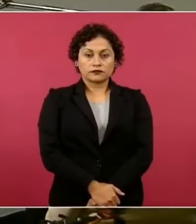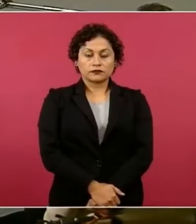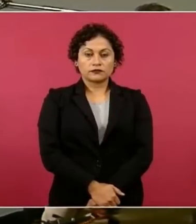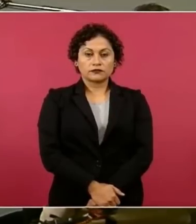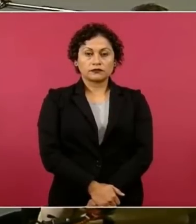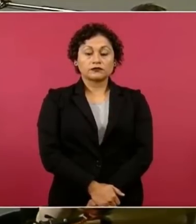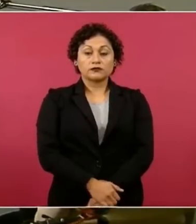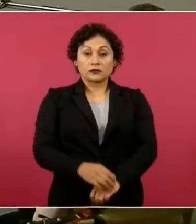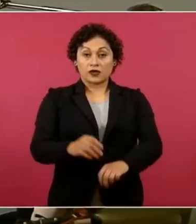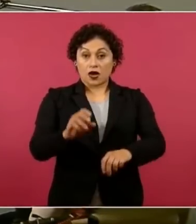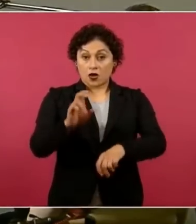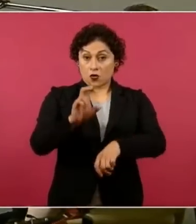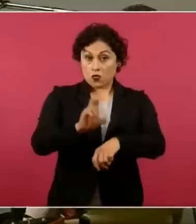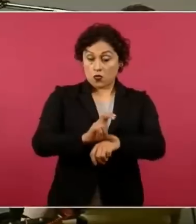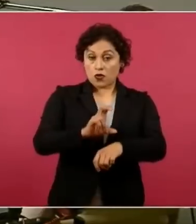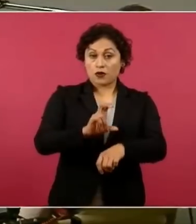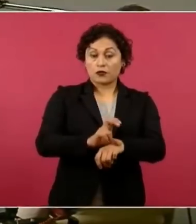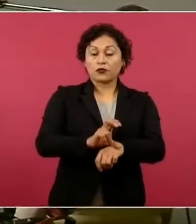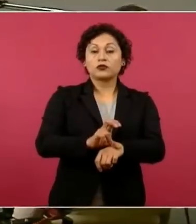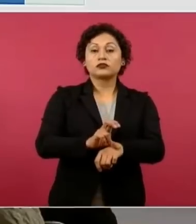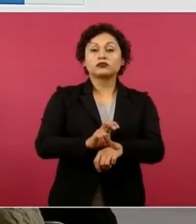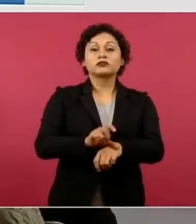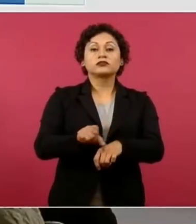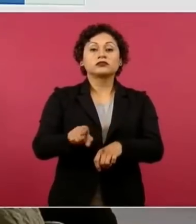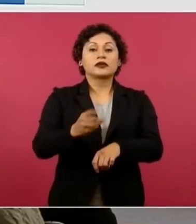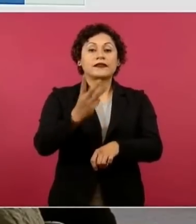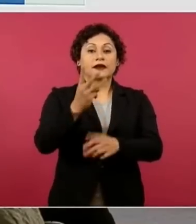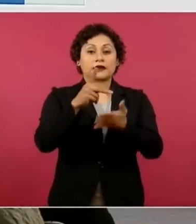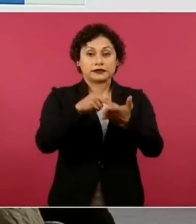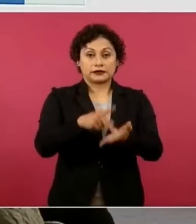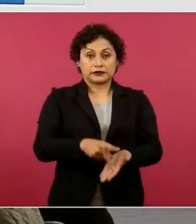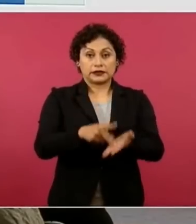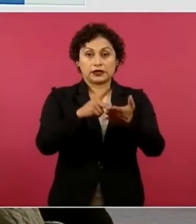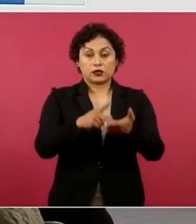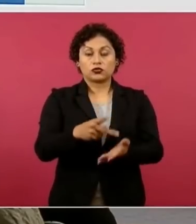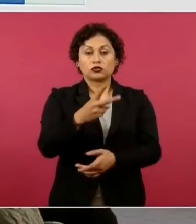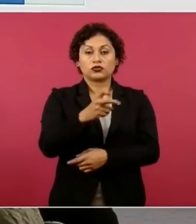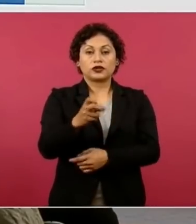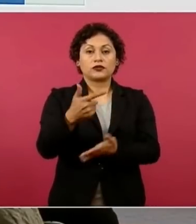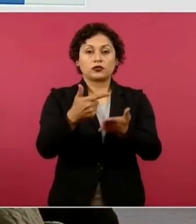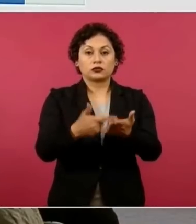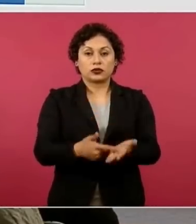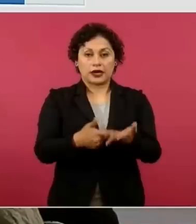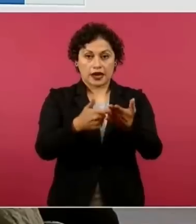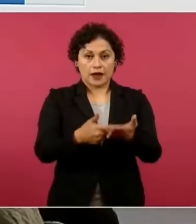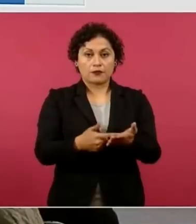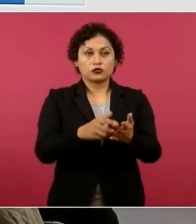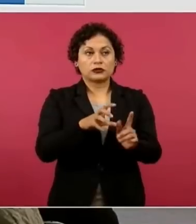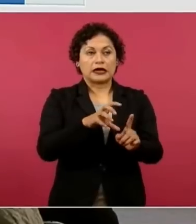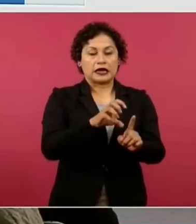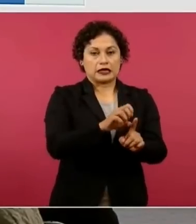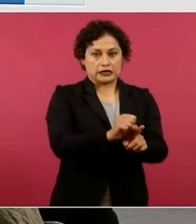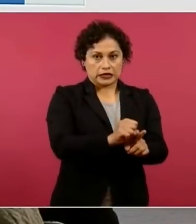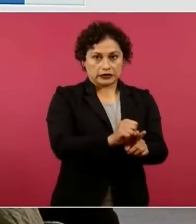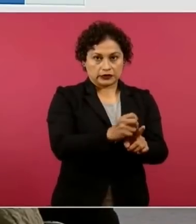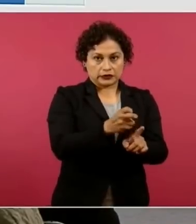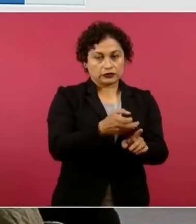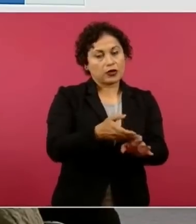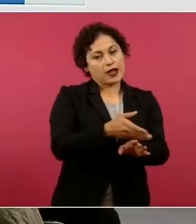Huevo, 3 kilos 200 gramos cuando llegamos. Ahora 4